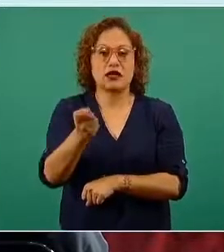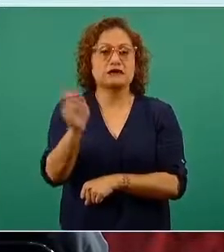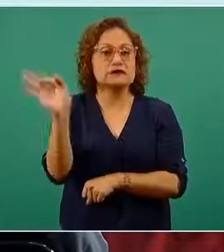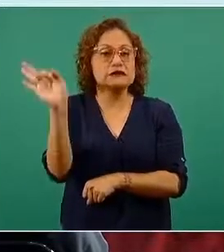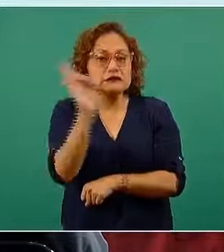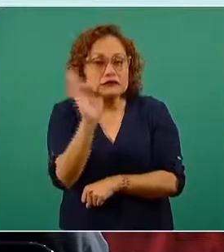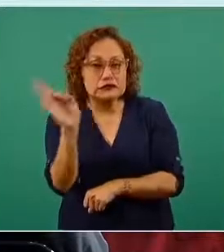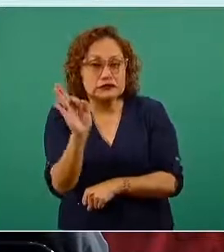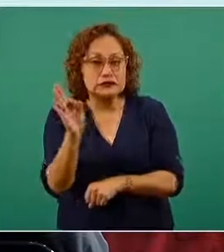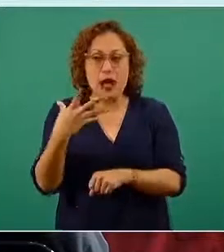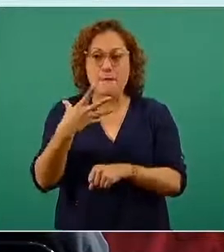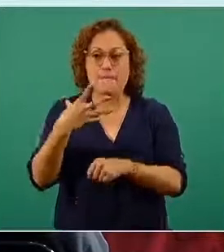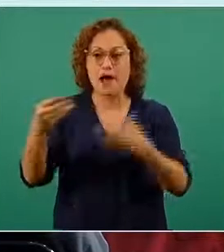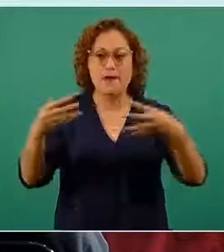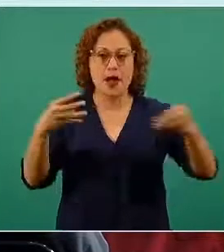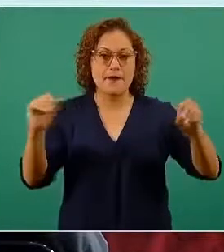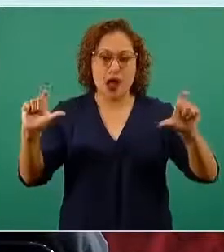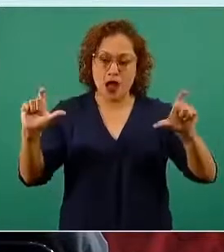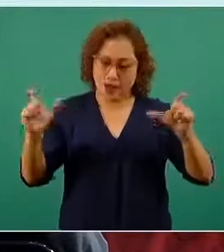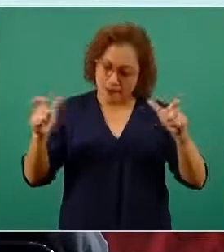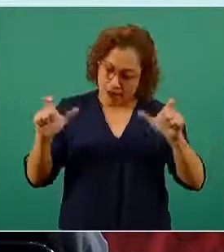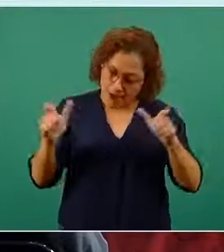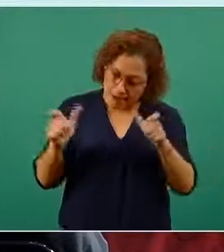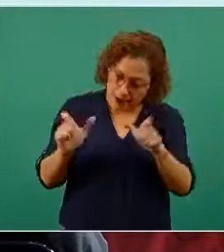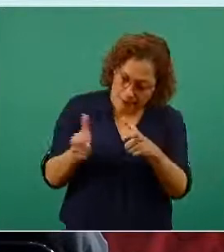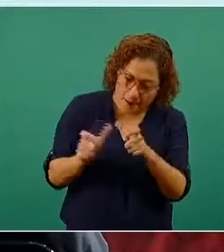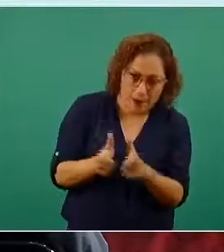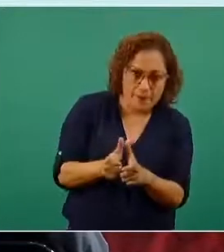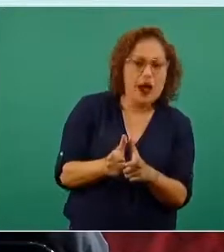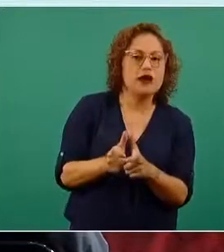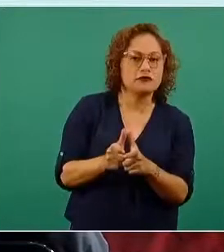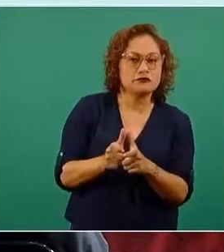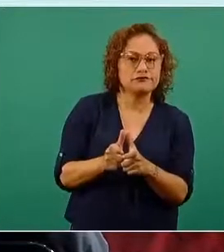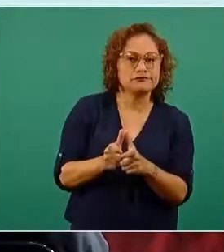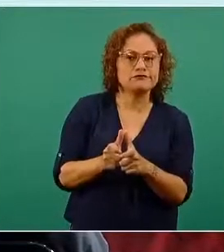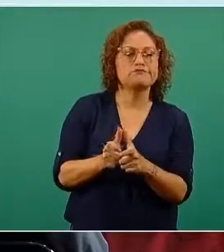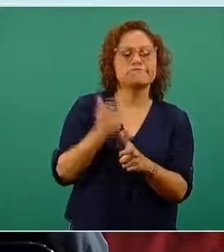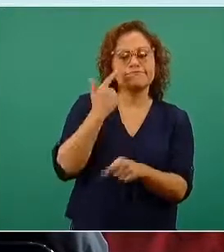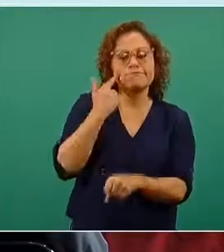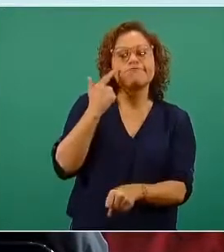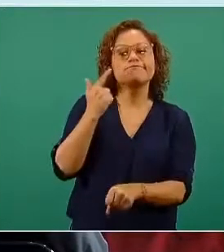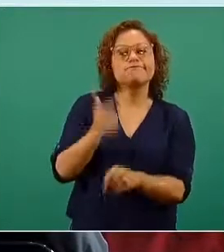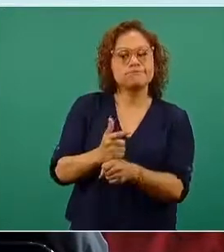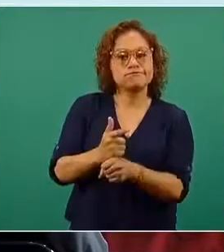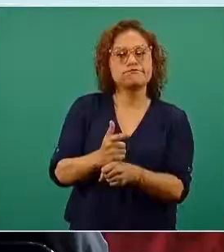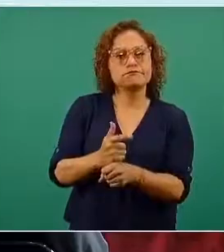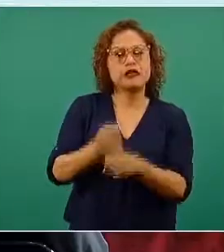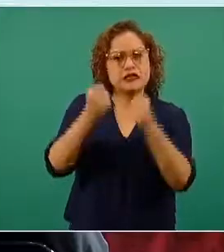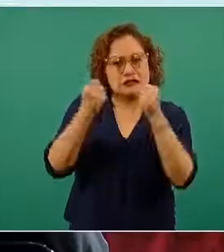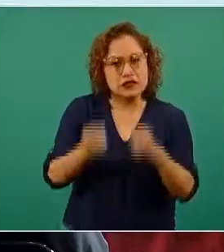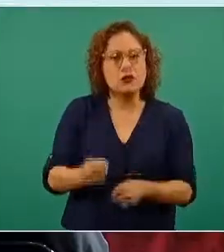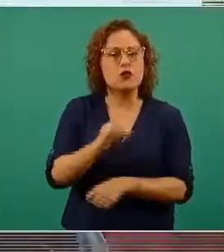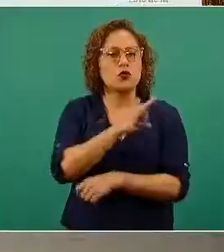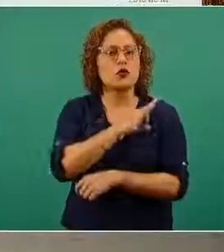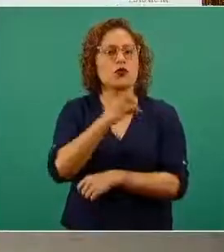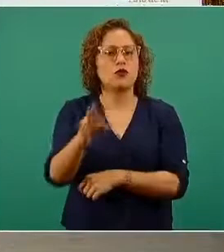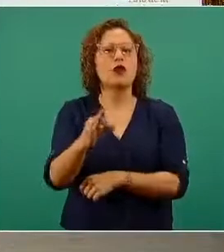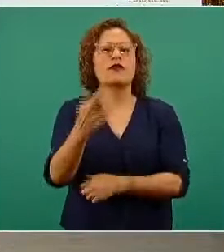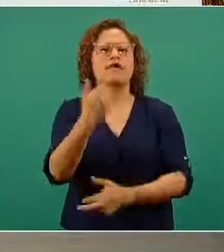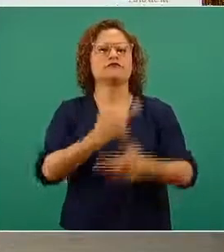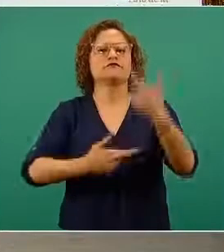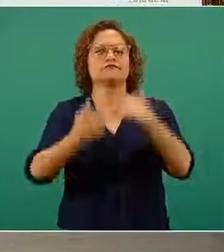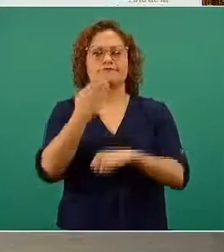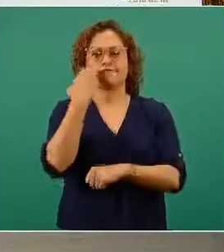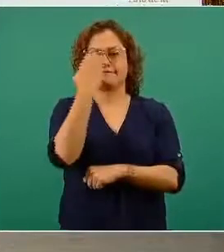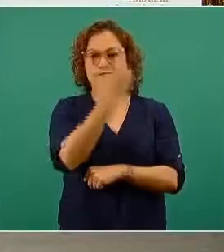epidémica logremos activar este importantísimo componente de la vida pública, necesario para garantizar